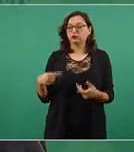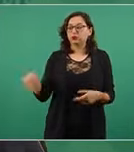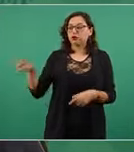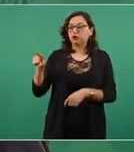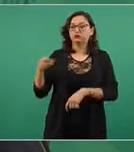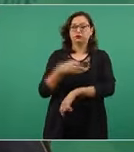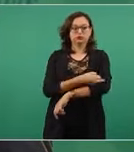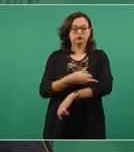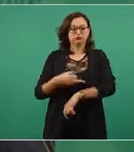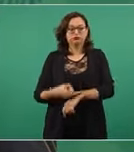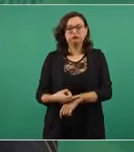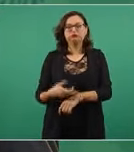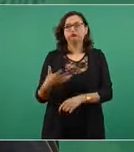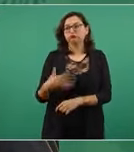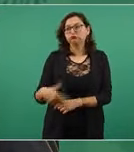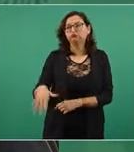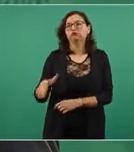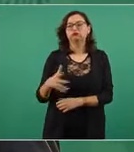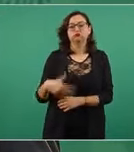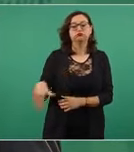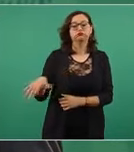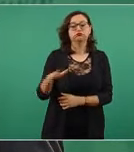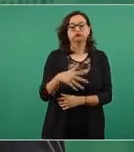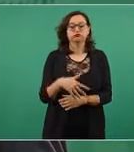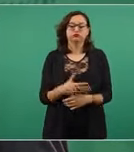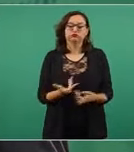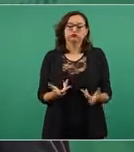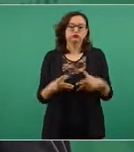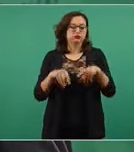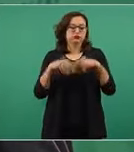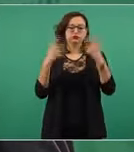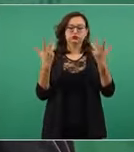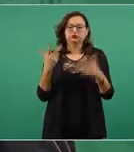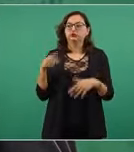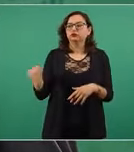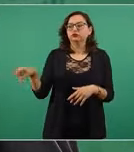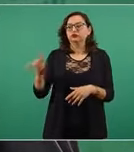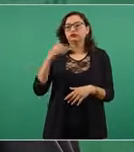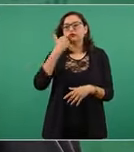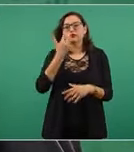desde luego los extrañan,